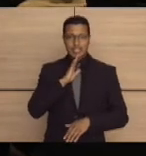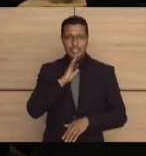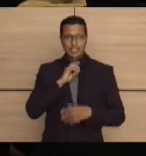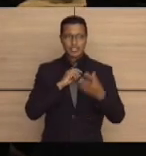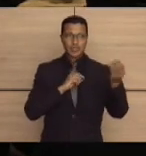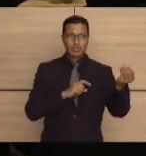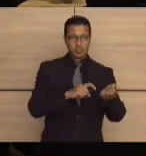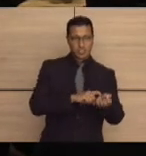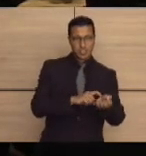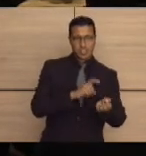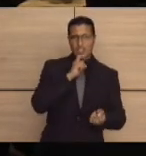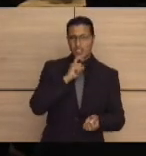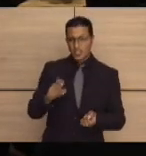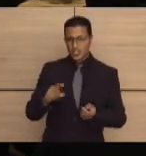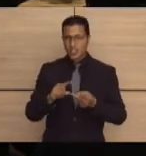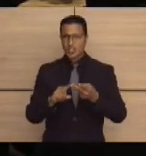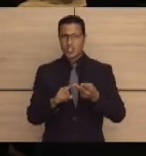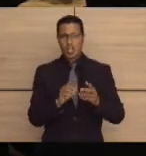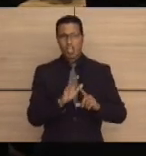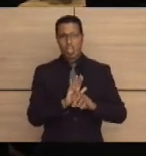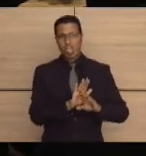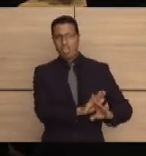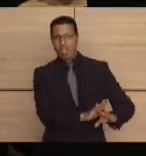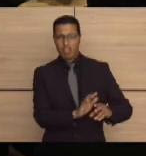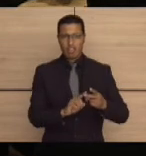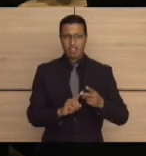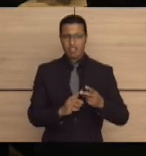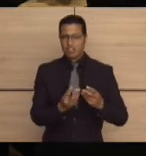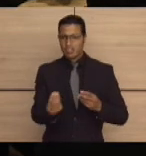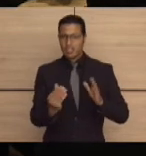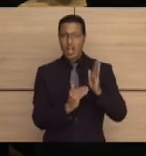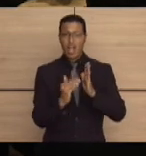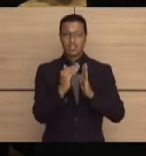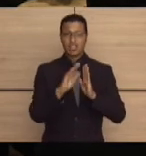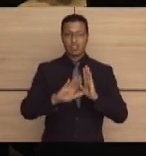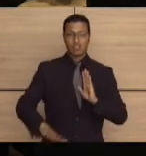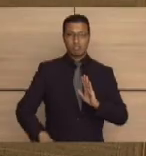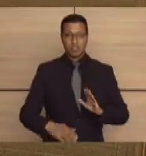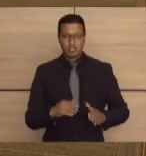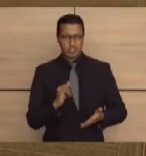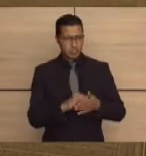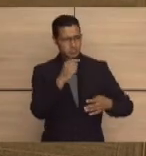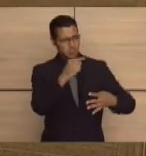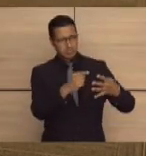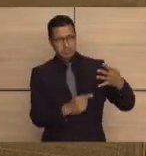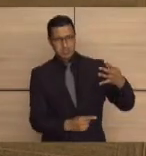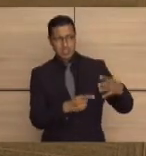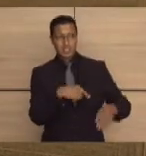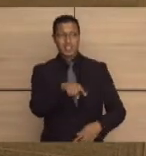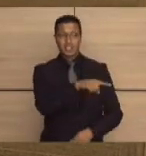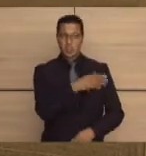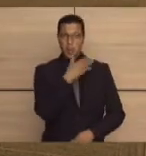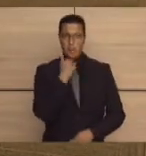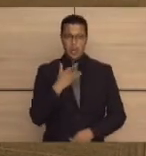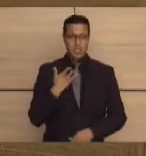los racismos, las exclusiones y las estratificaciones. Les ha dado muy buen resultado